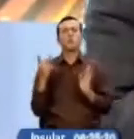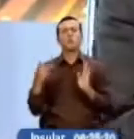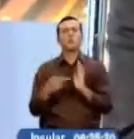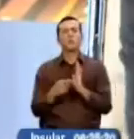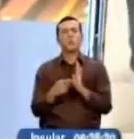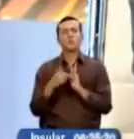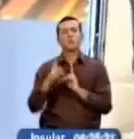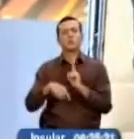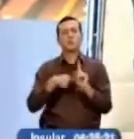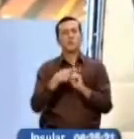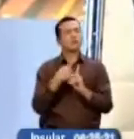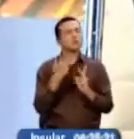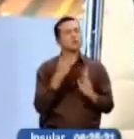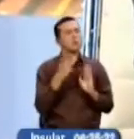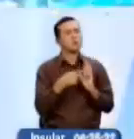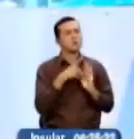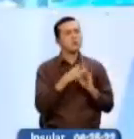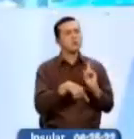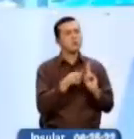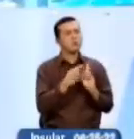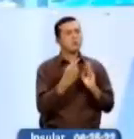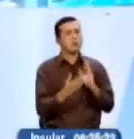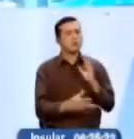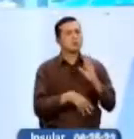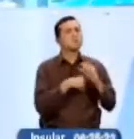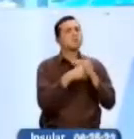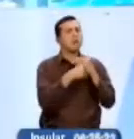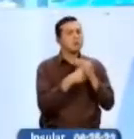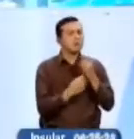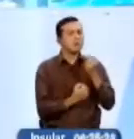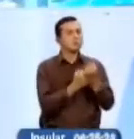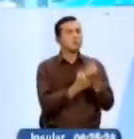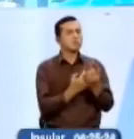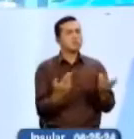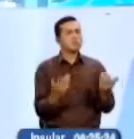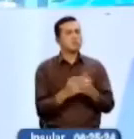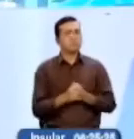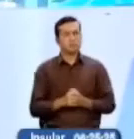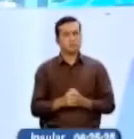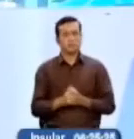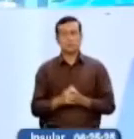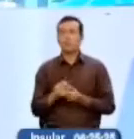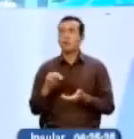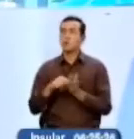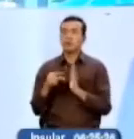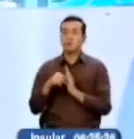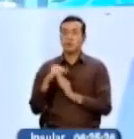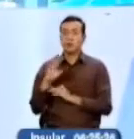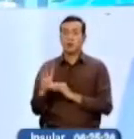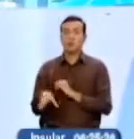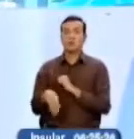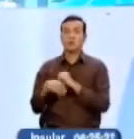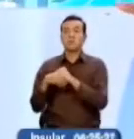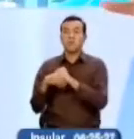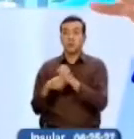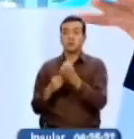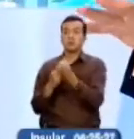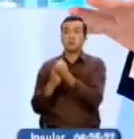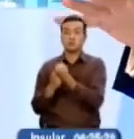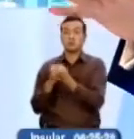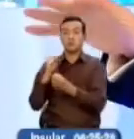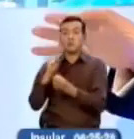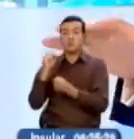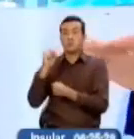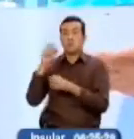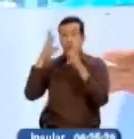para complementarse bueno la idea es que no solamente se complementan los festivales sino los los